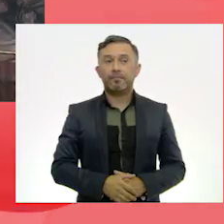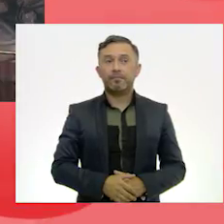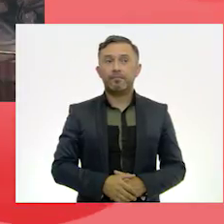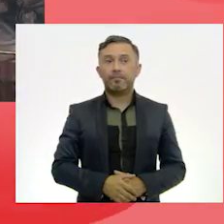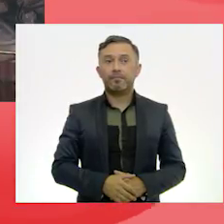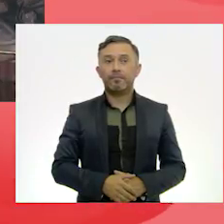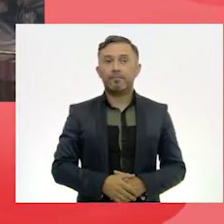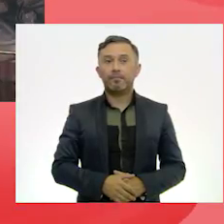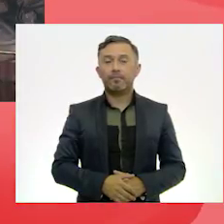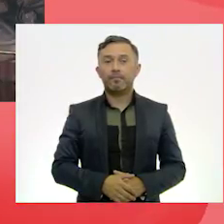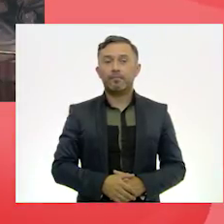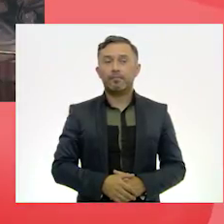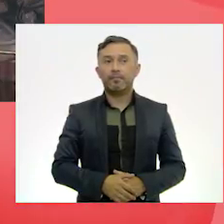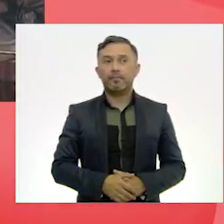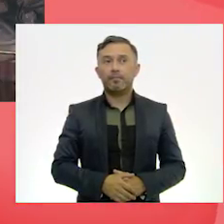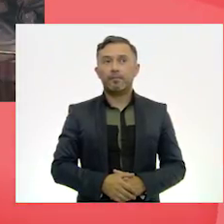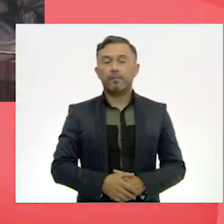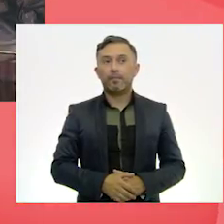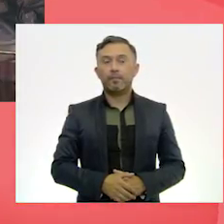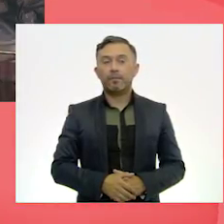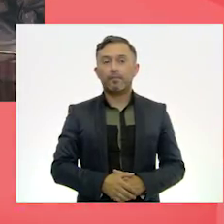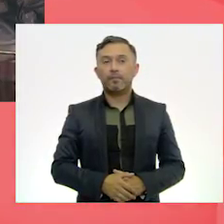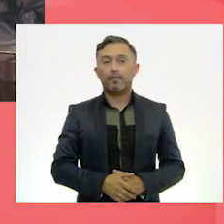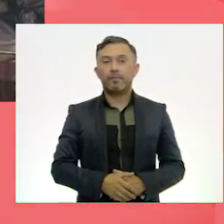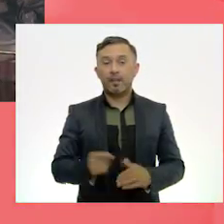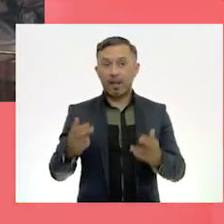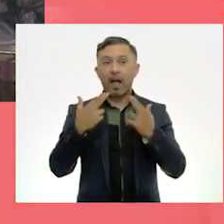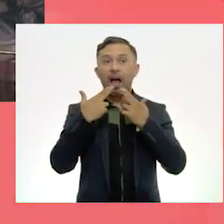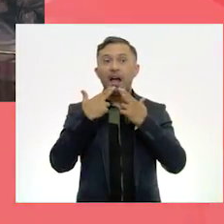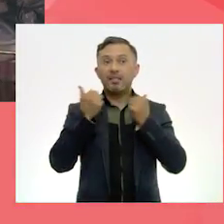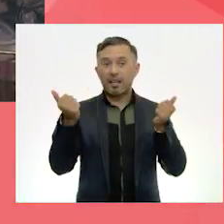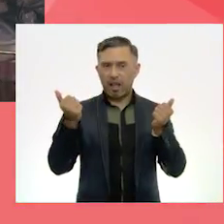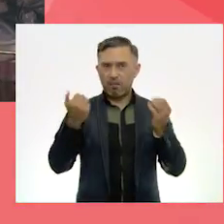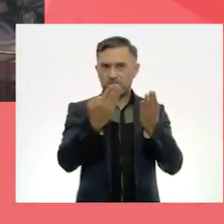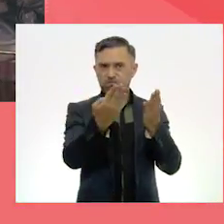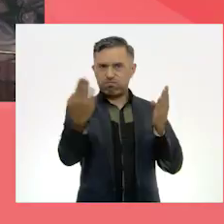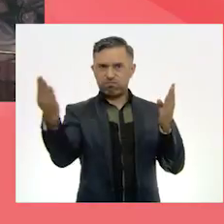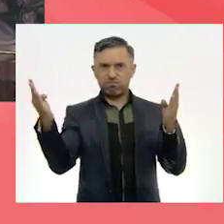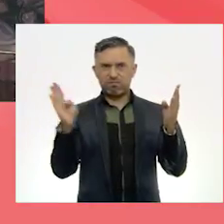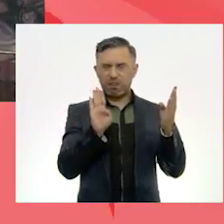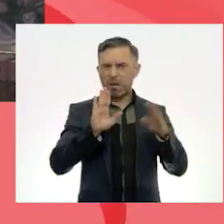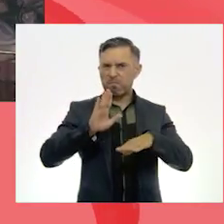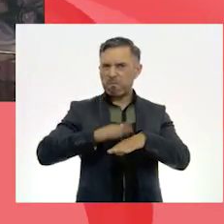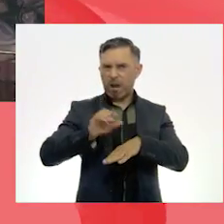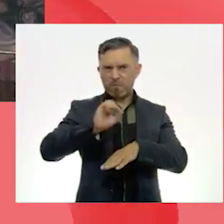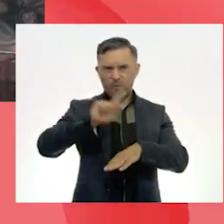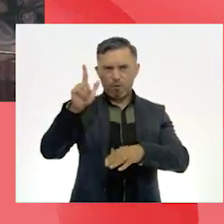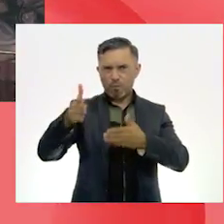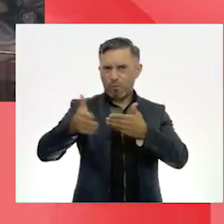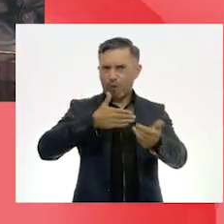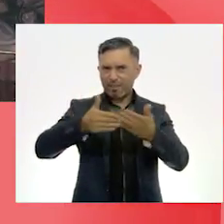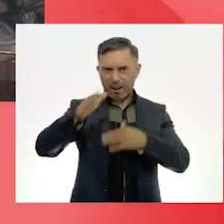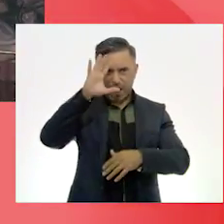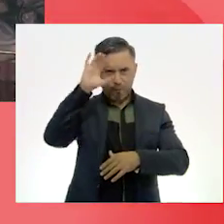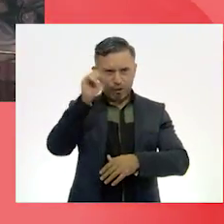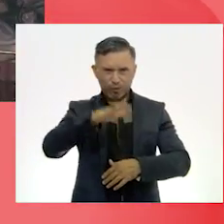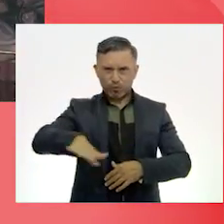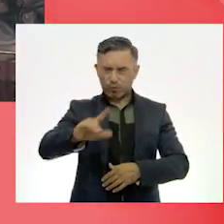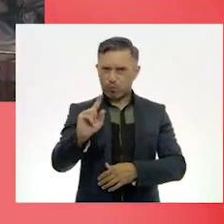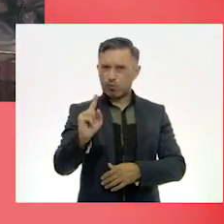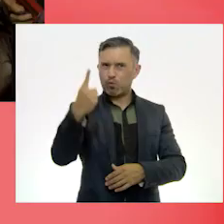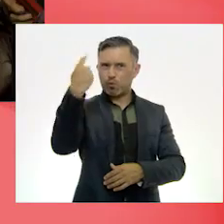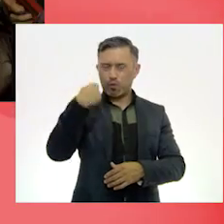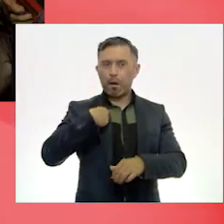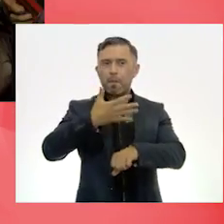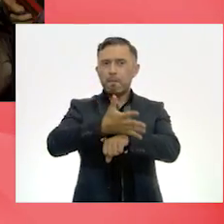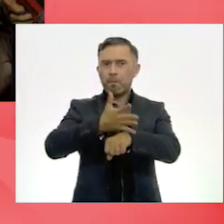pasando la puerta de entrada de esta hacienda, la más moderna de Morelos, está pasando la puerta